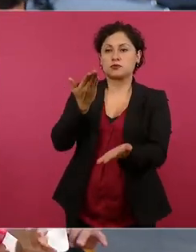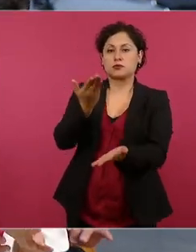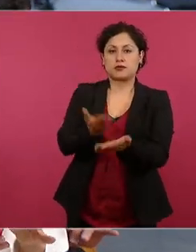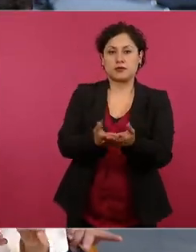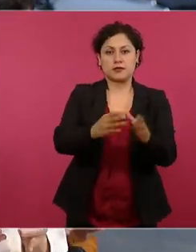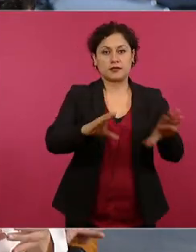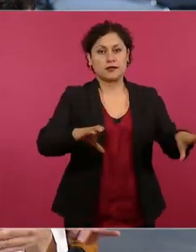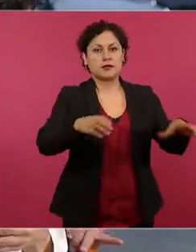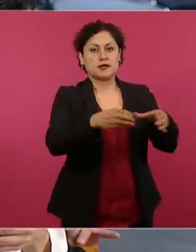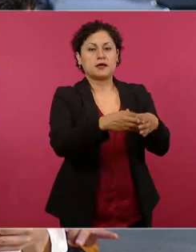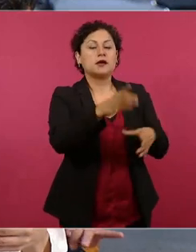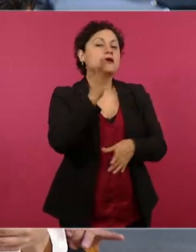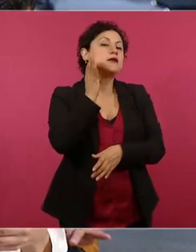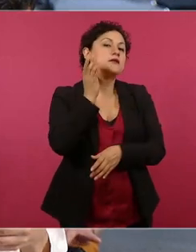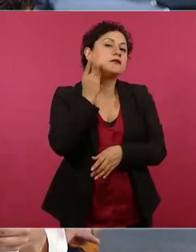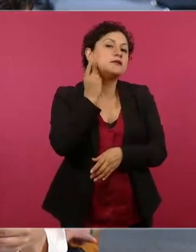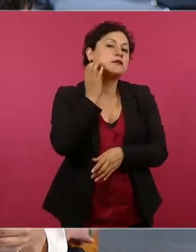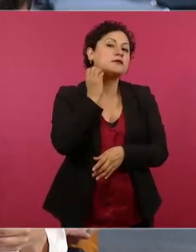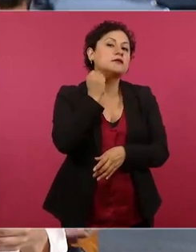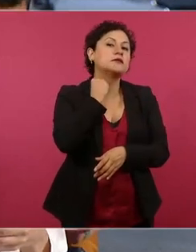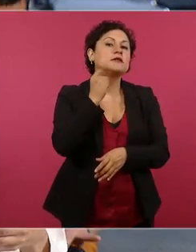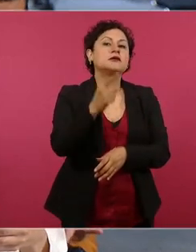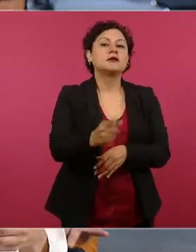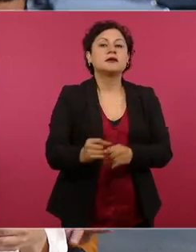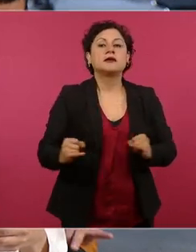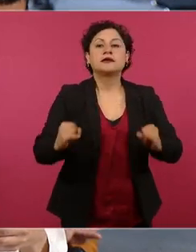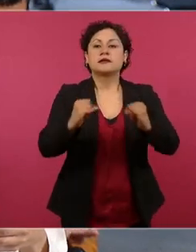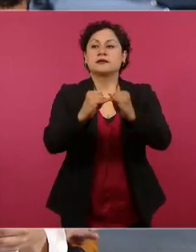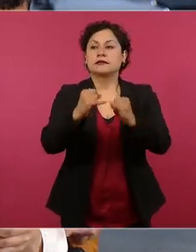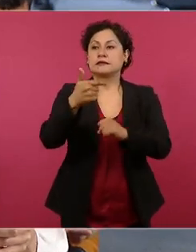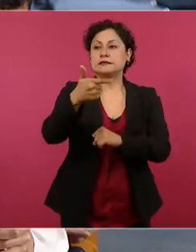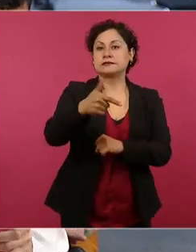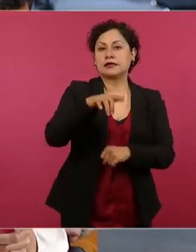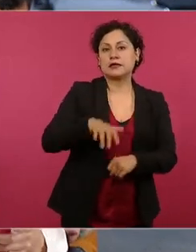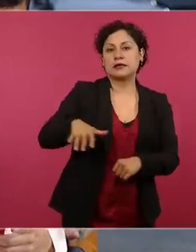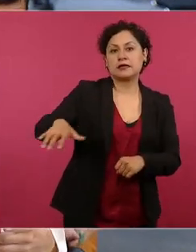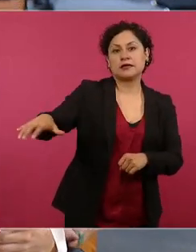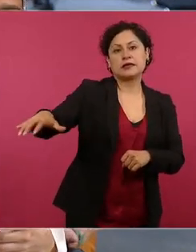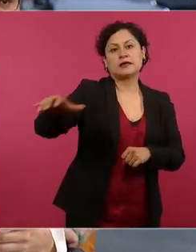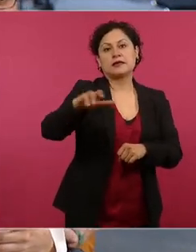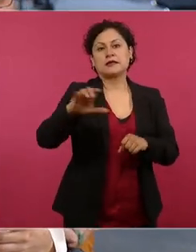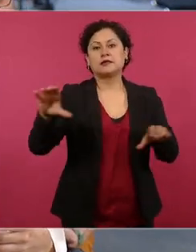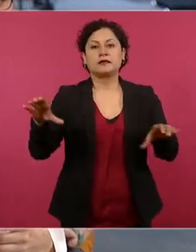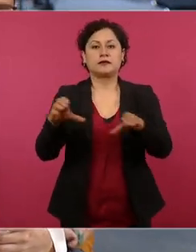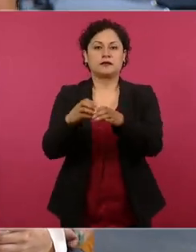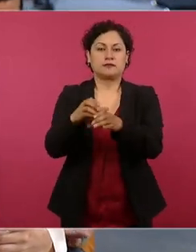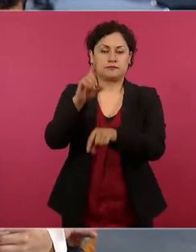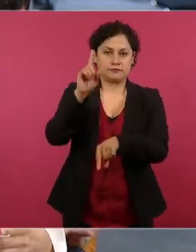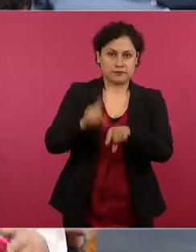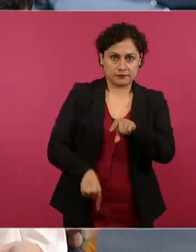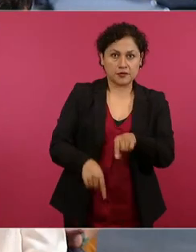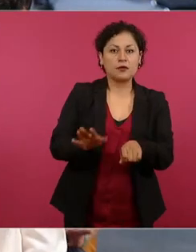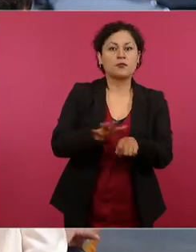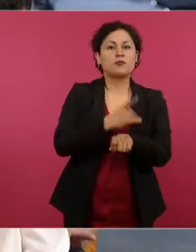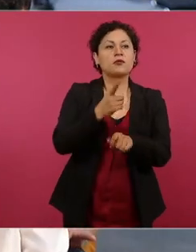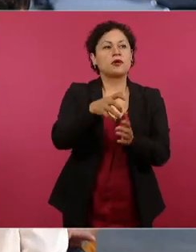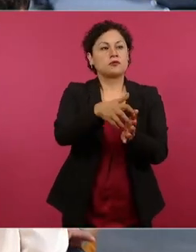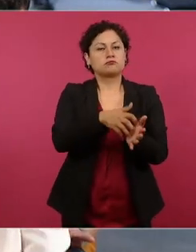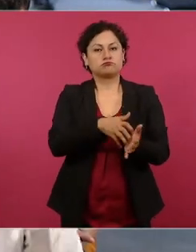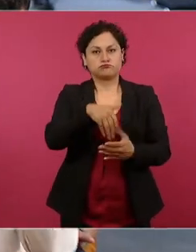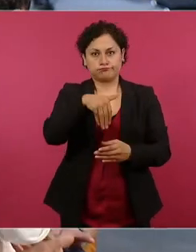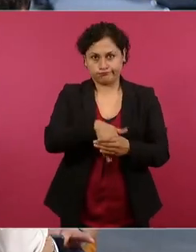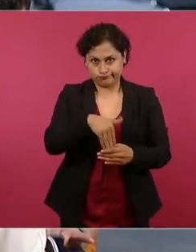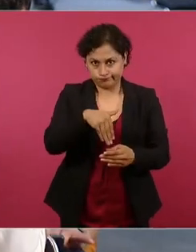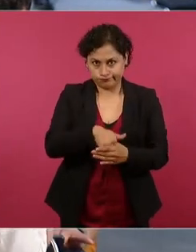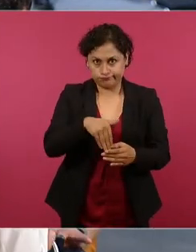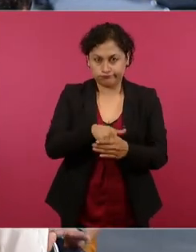la extinción de 7 organismos autónomos para cumplir con la austeridad republicana y porque no atienden los intereses